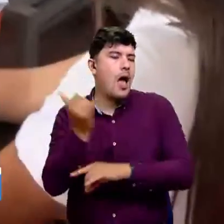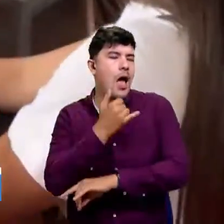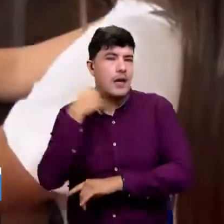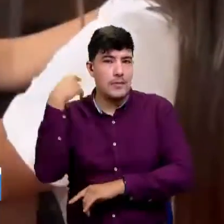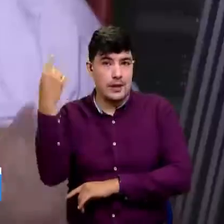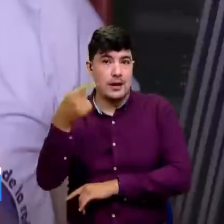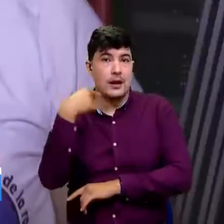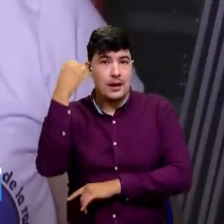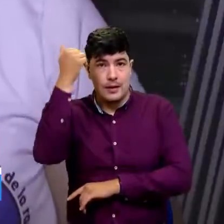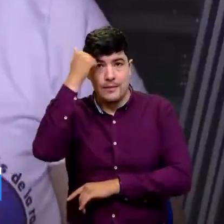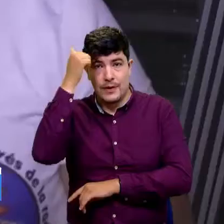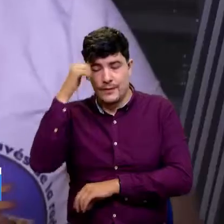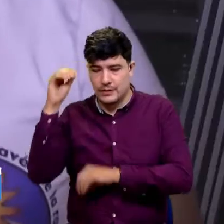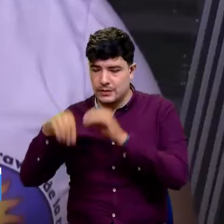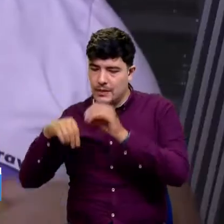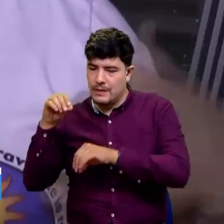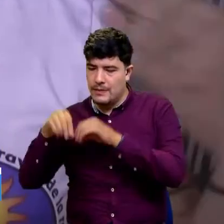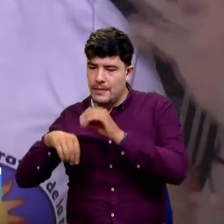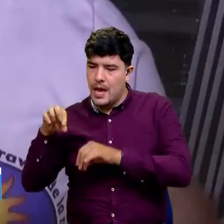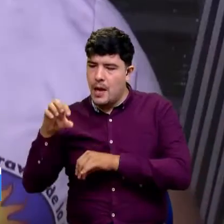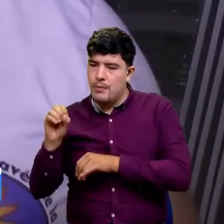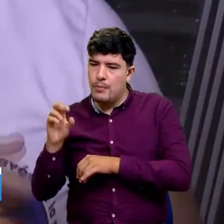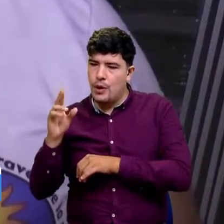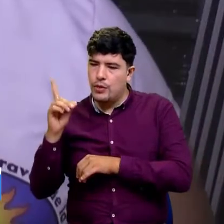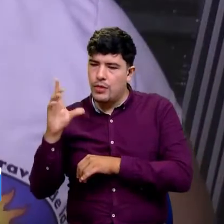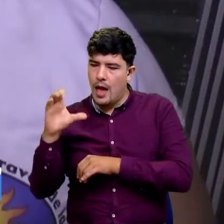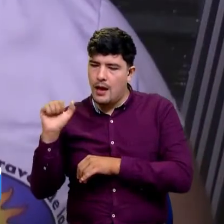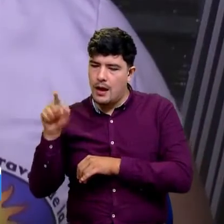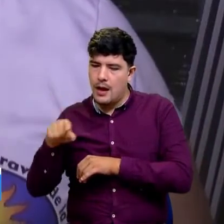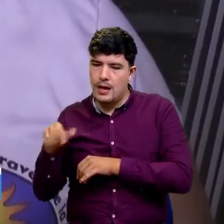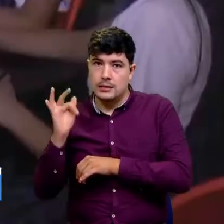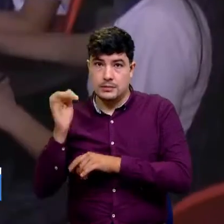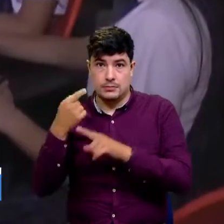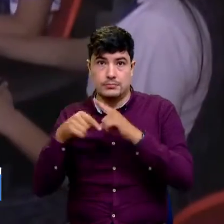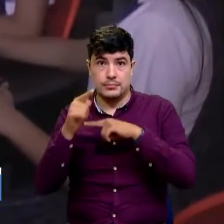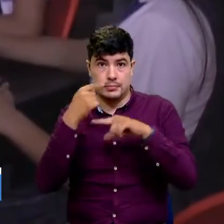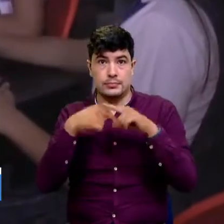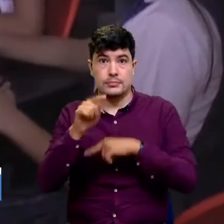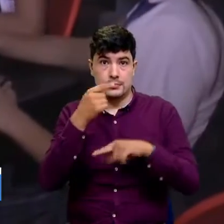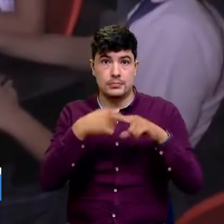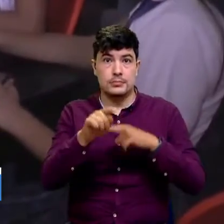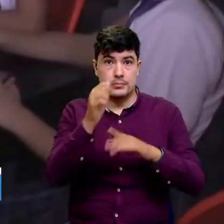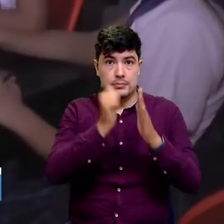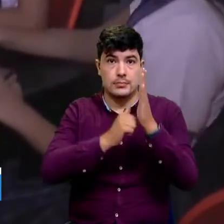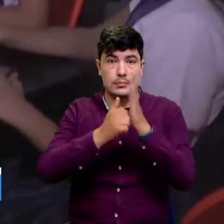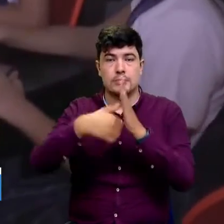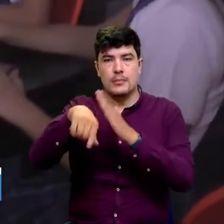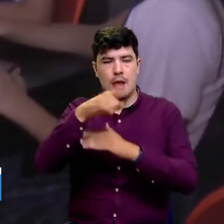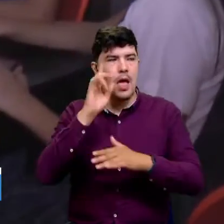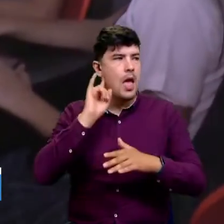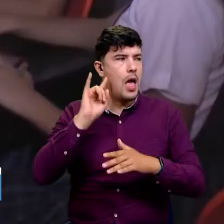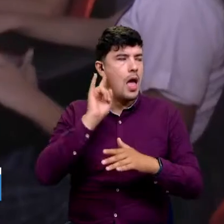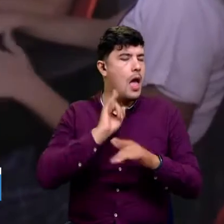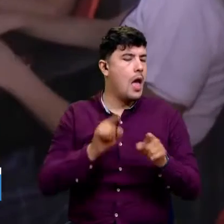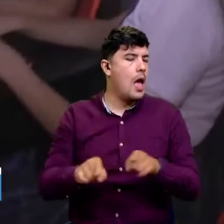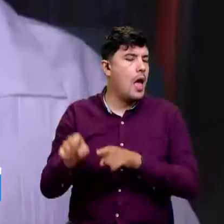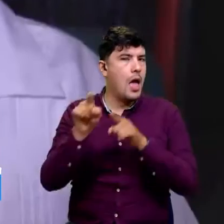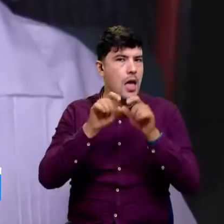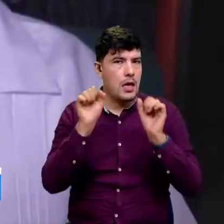realizábamos podcast y la podíamos enviar de diferentes áreas ahora sus niños limpian con una forma